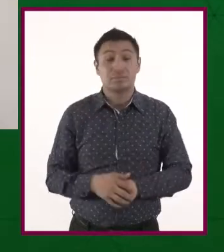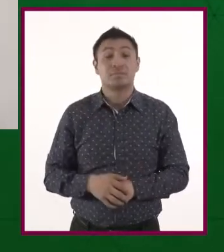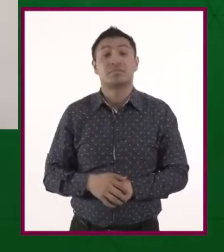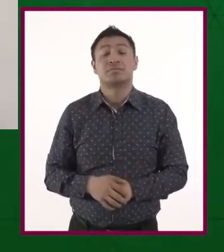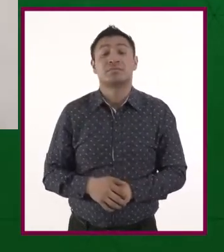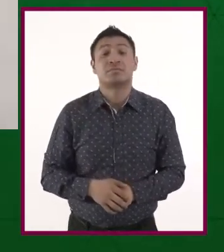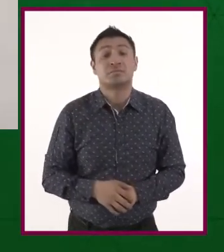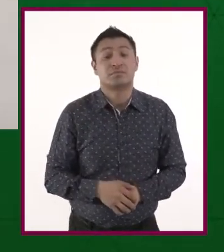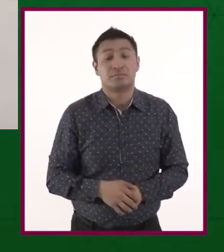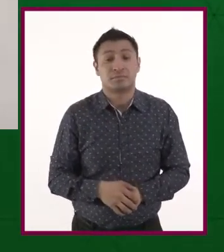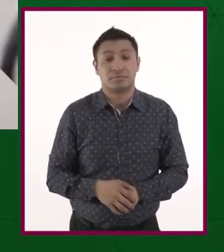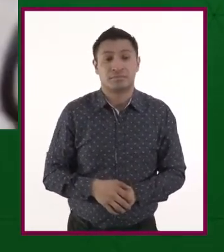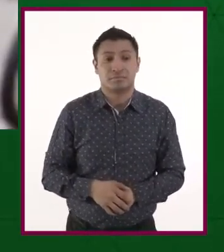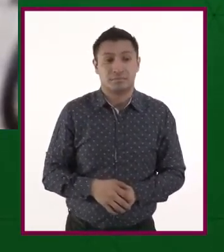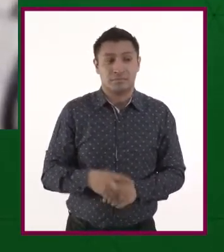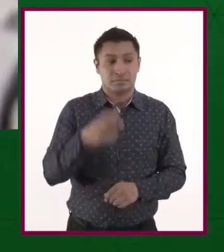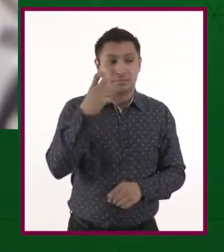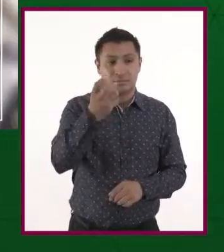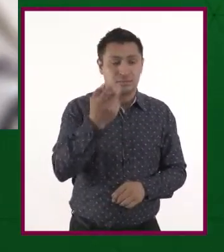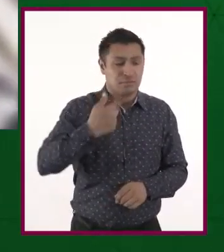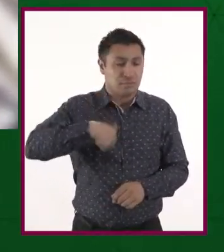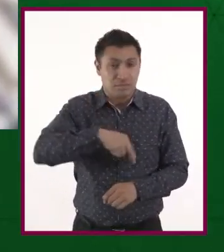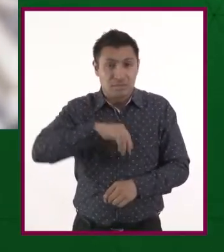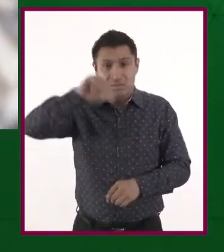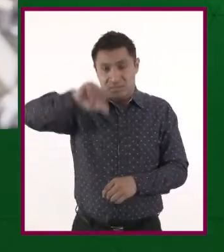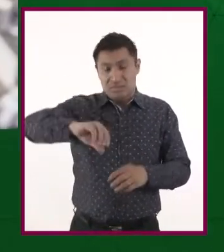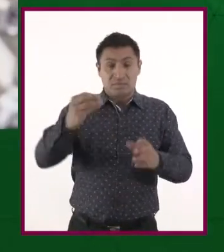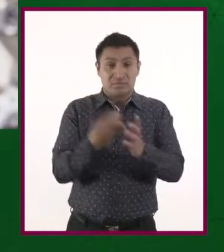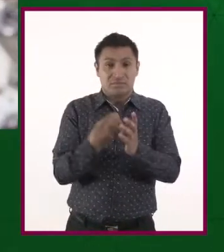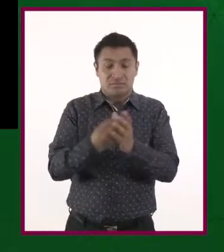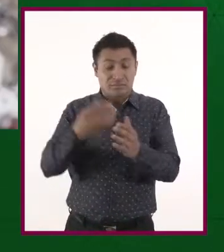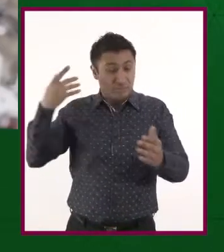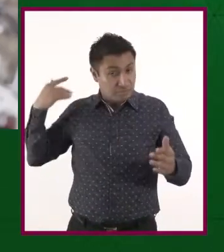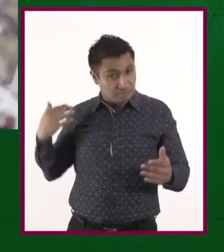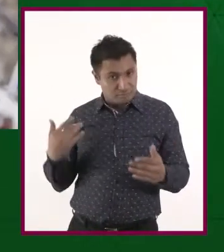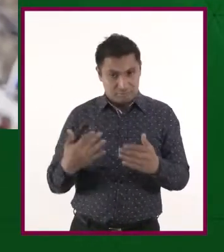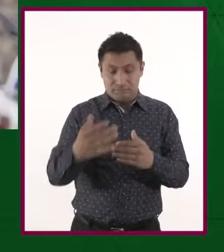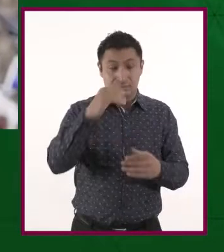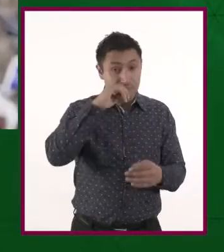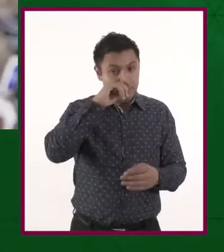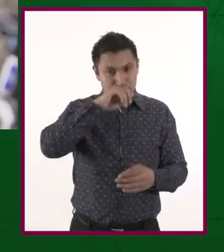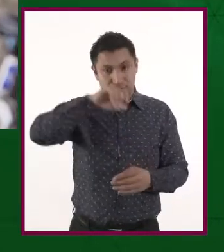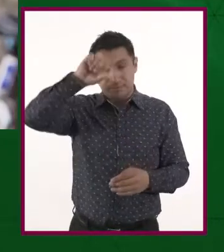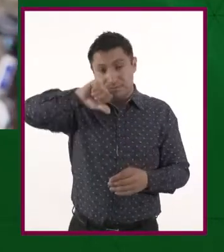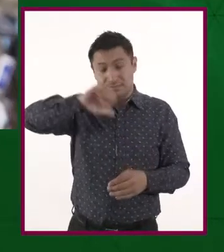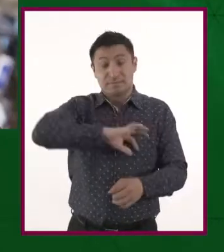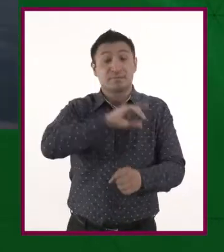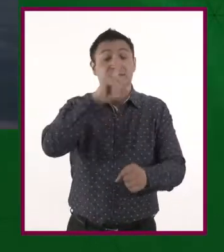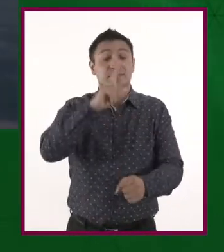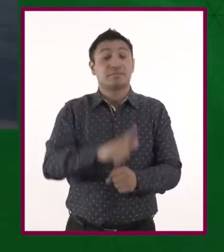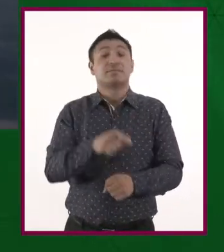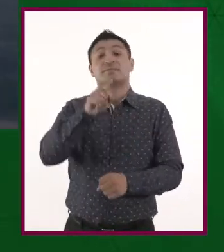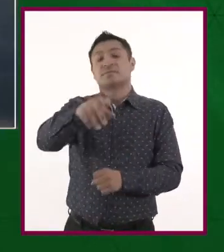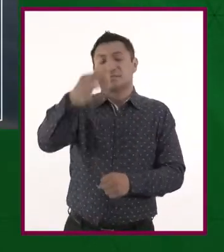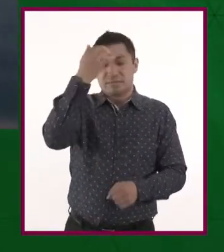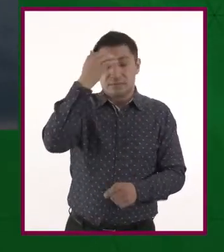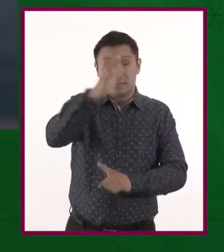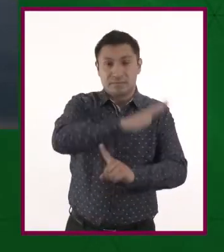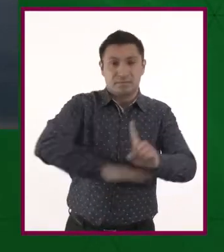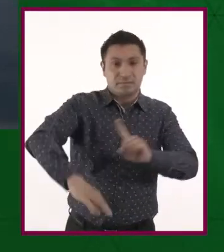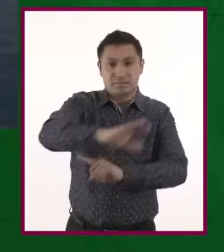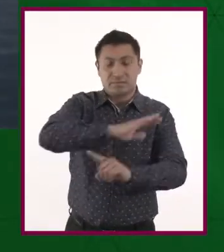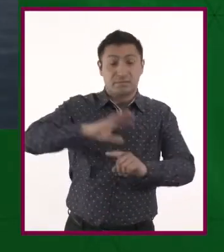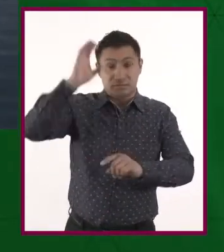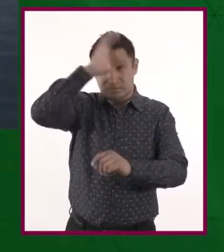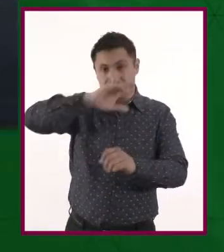fotografía? Esto es lo que veremos a lo largo de nuestra serie y en esta emisión en específico conocerás el contexto